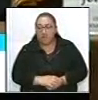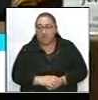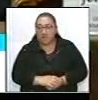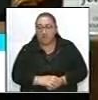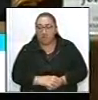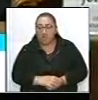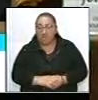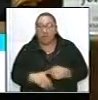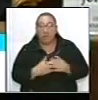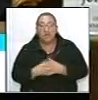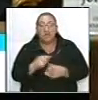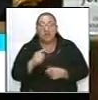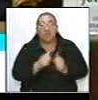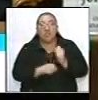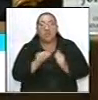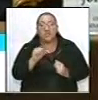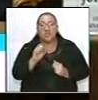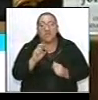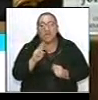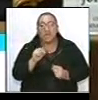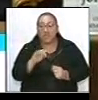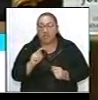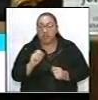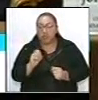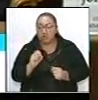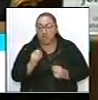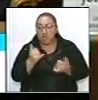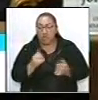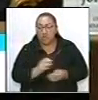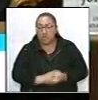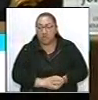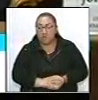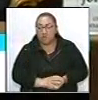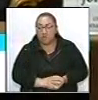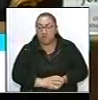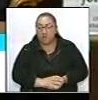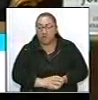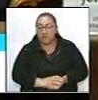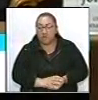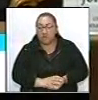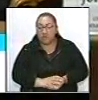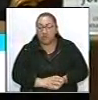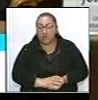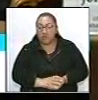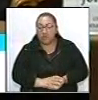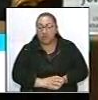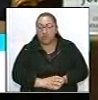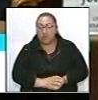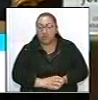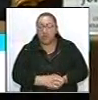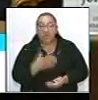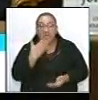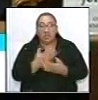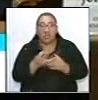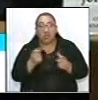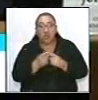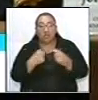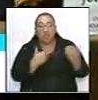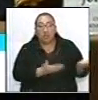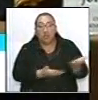hermanos serenos. Es por eso que hoy día, gracias, señor congresista, por recibirnos,